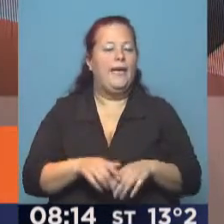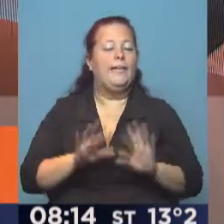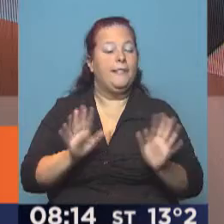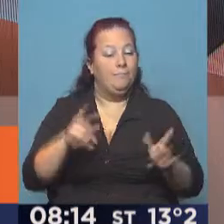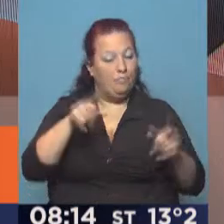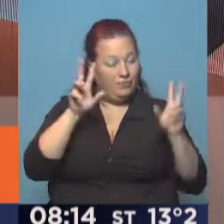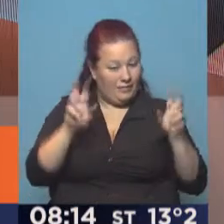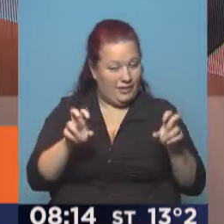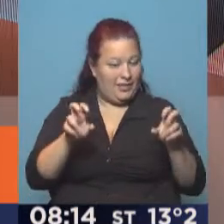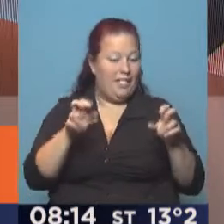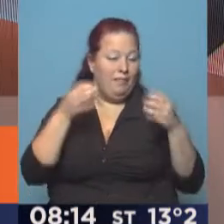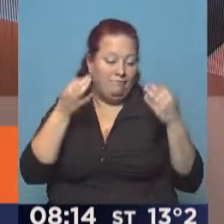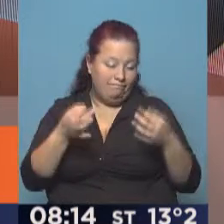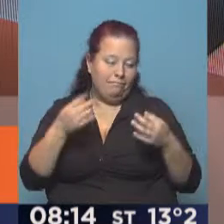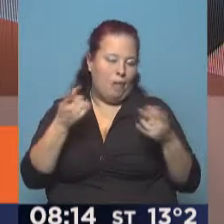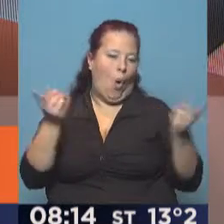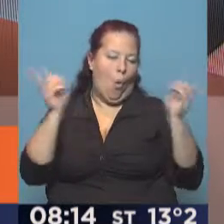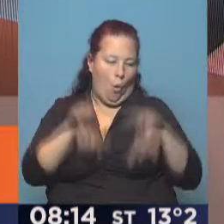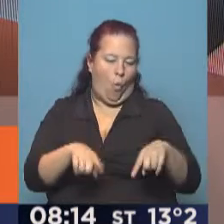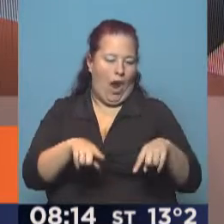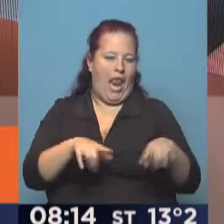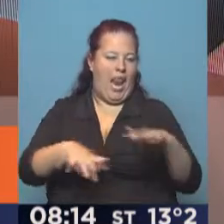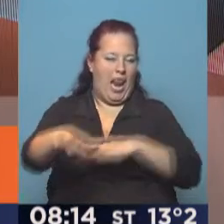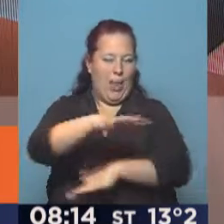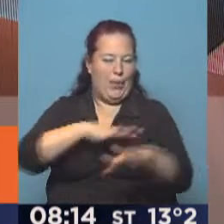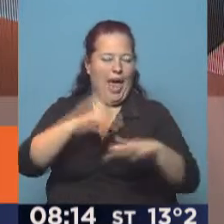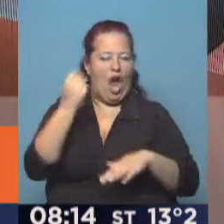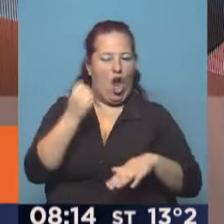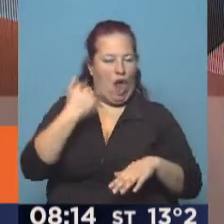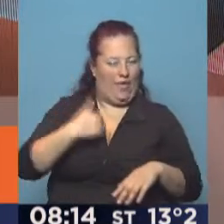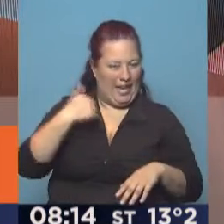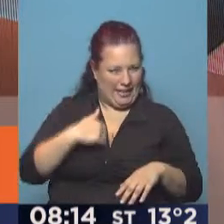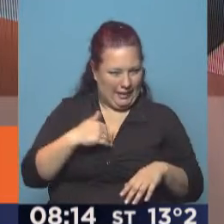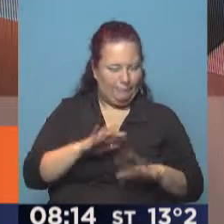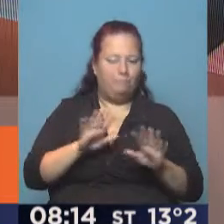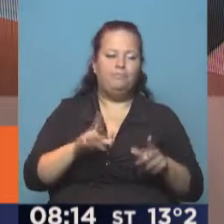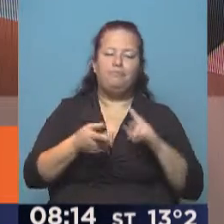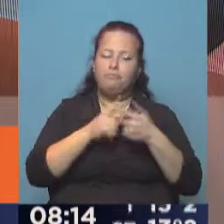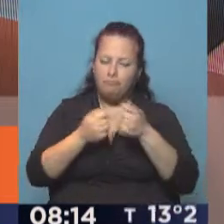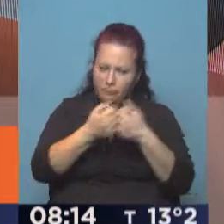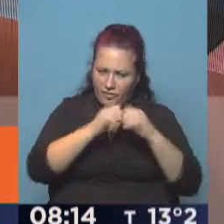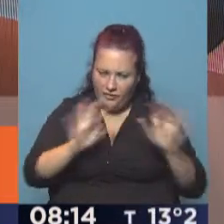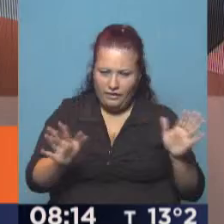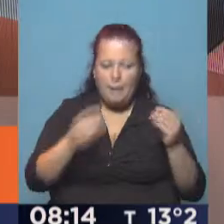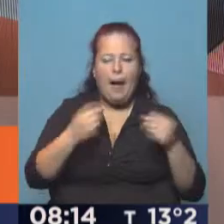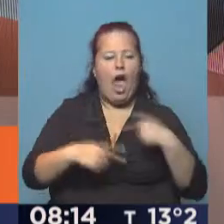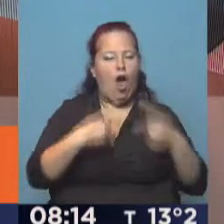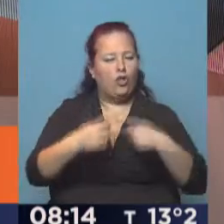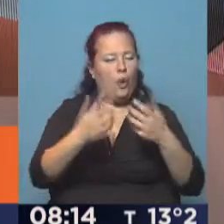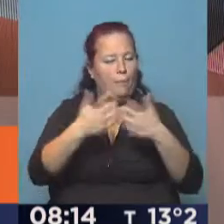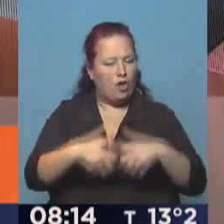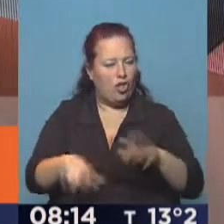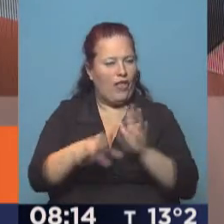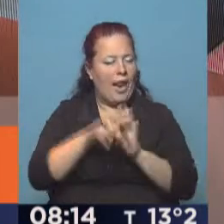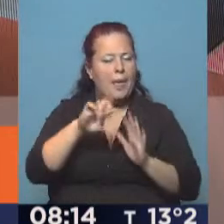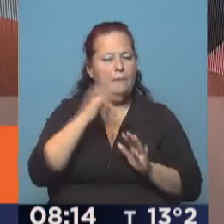estos temas son, en definitiva, para reactivar la economía en la República Argentina. Hay consenso para avanzar con el proyecto de ley